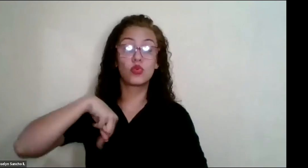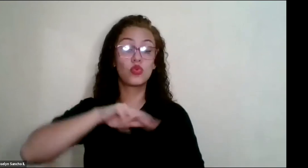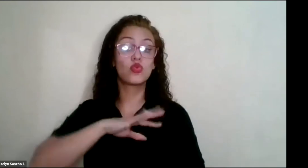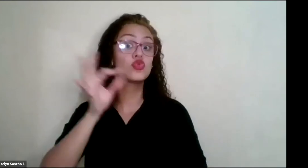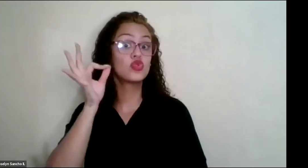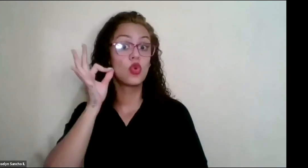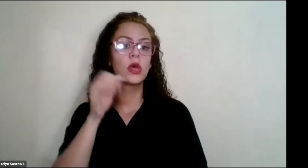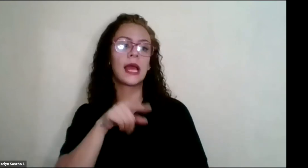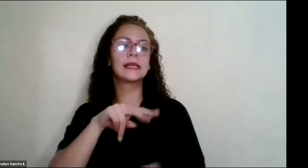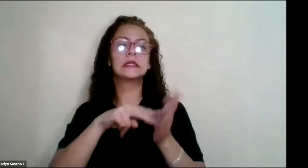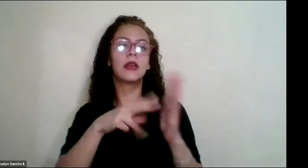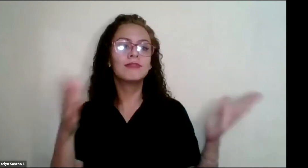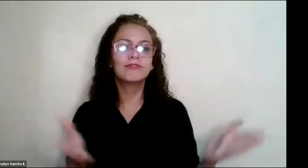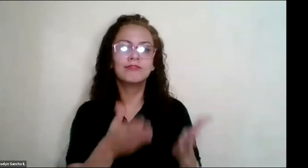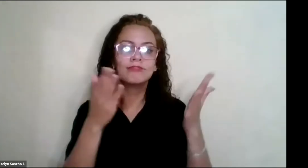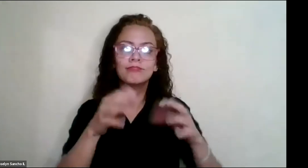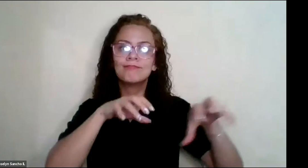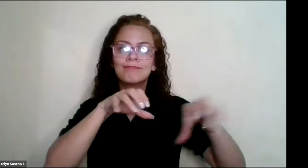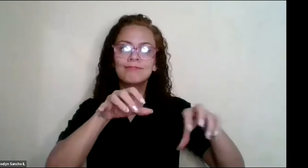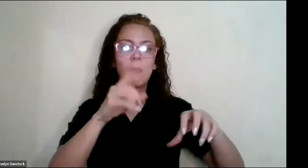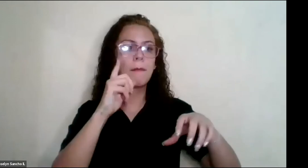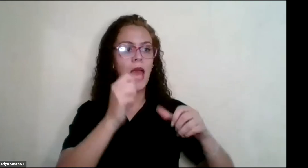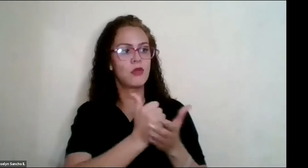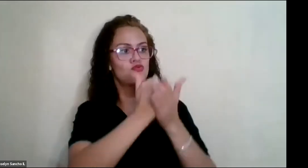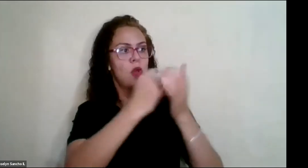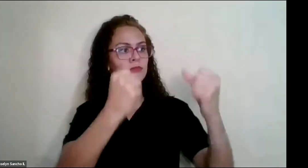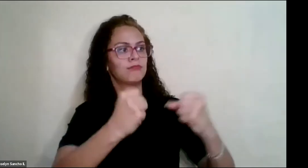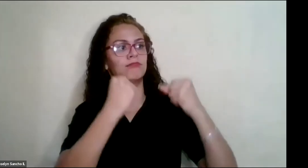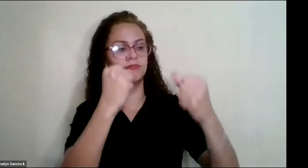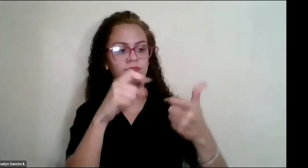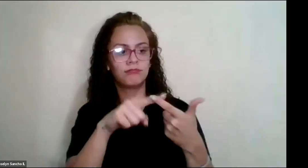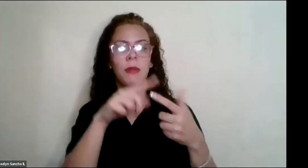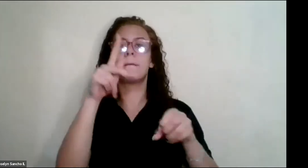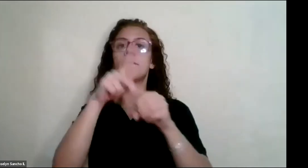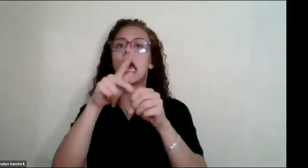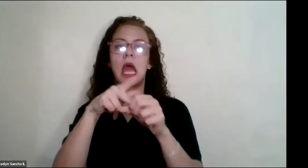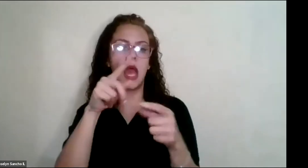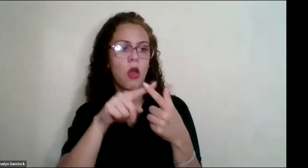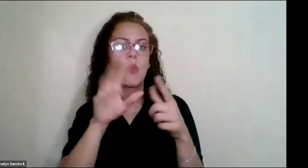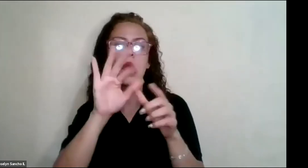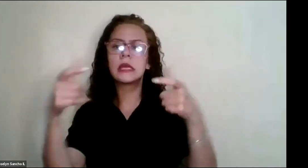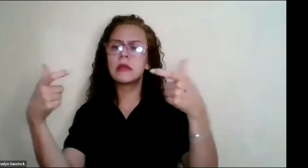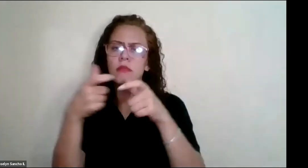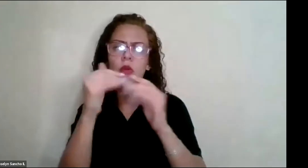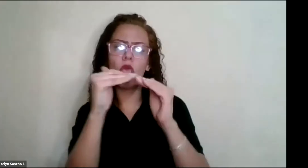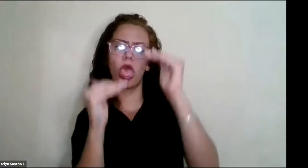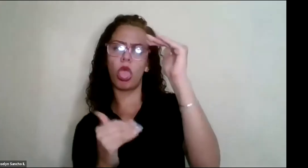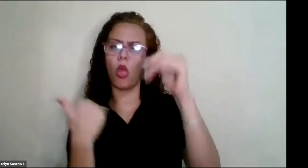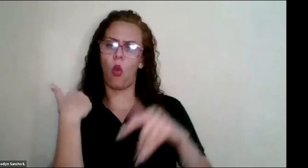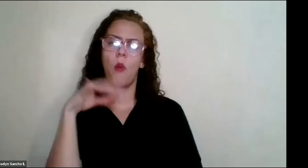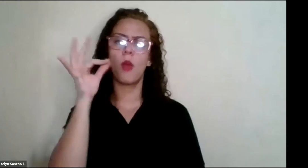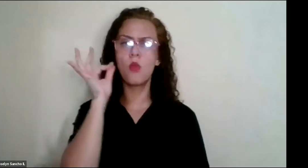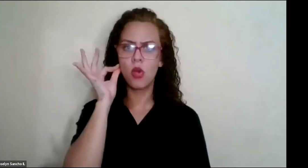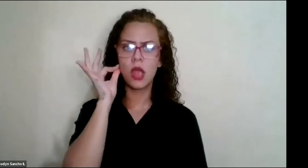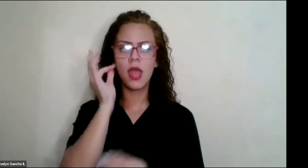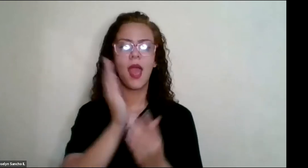está promover acciones que contribuyan al empoderamiento, la participación y la disminución de las brechas de género a través